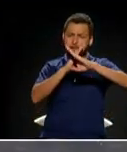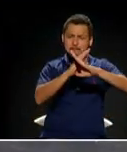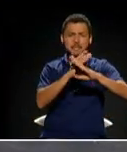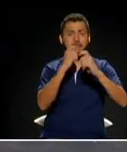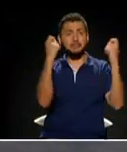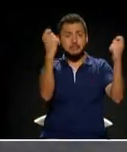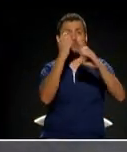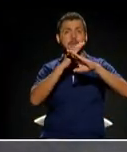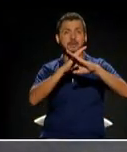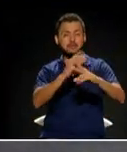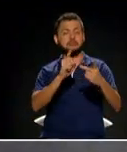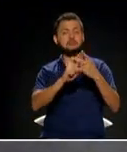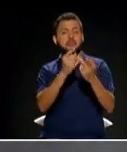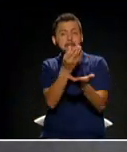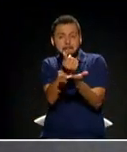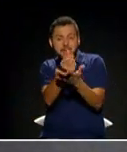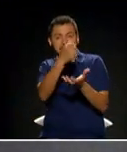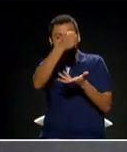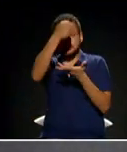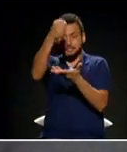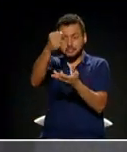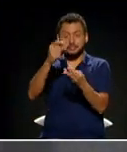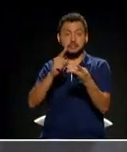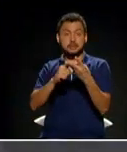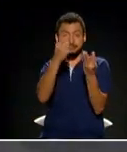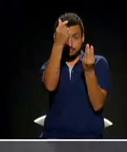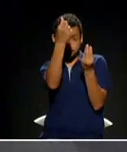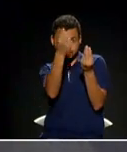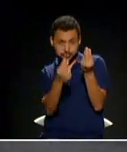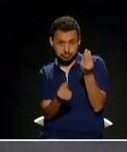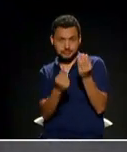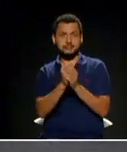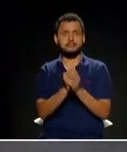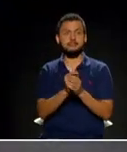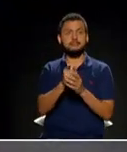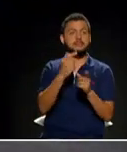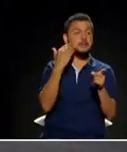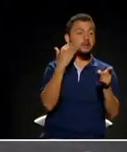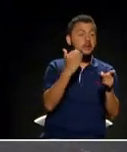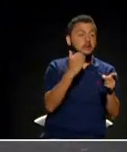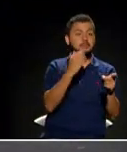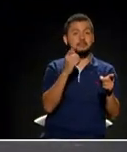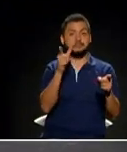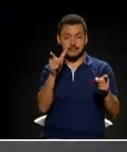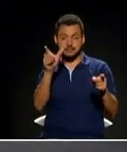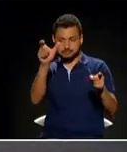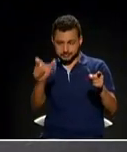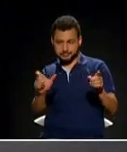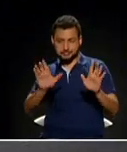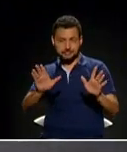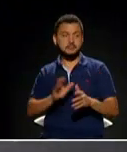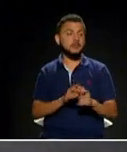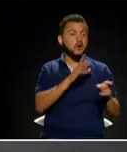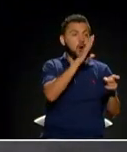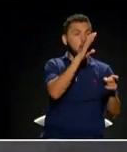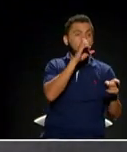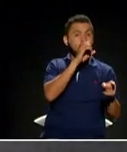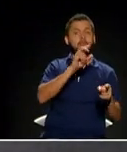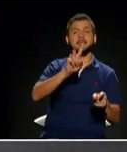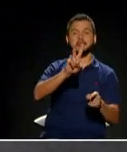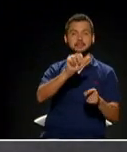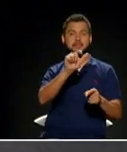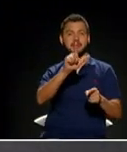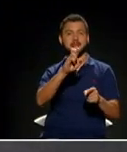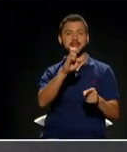candidata réplica que la iniciamos entonces con el candidato juan david balderrama beatriz cómo vas a implementar más